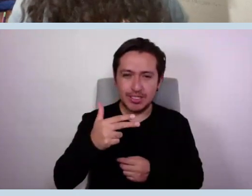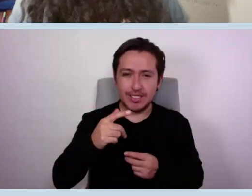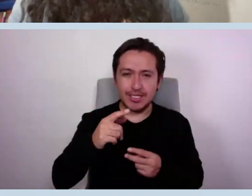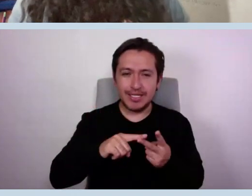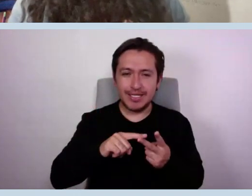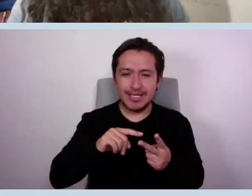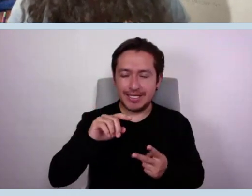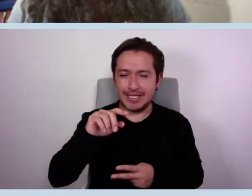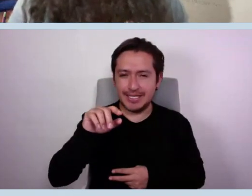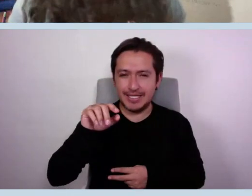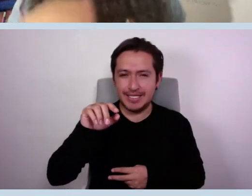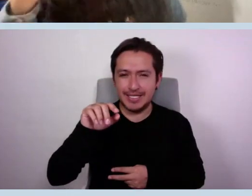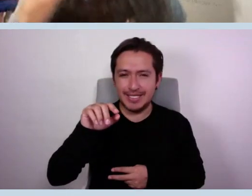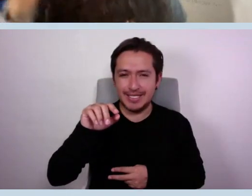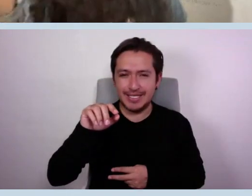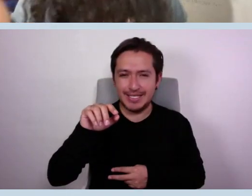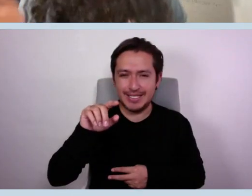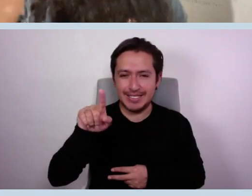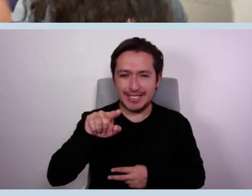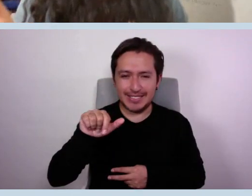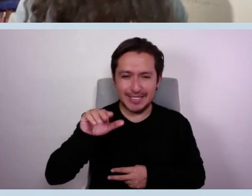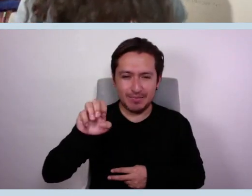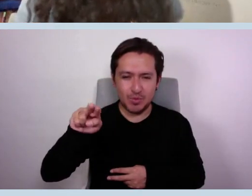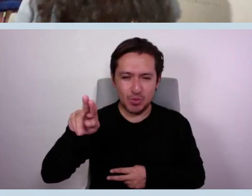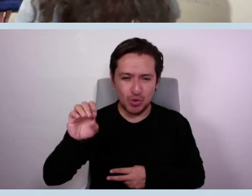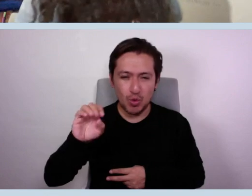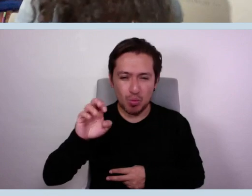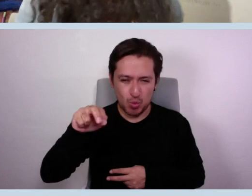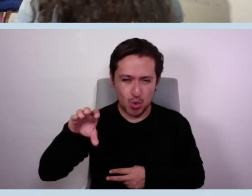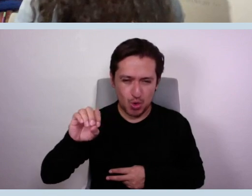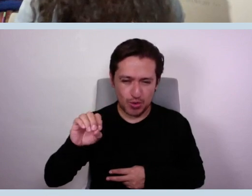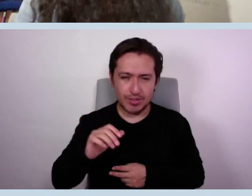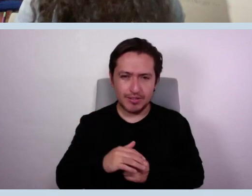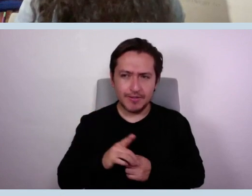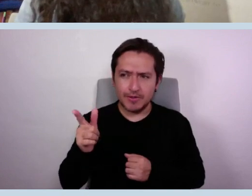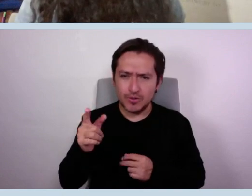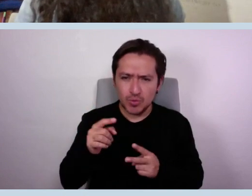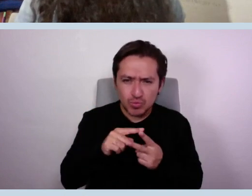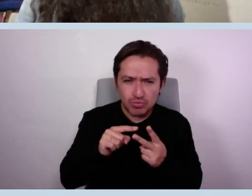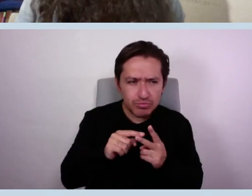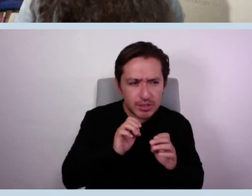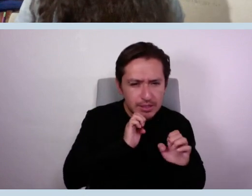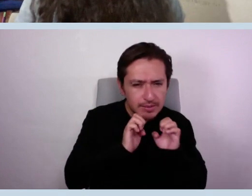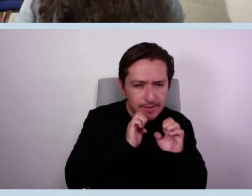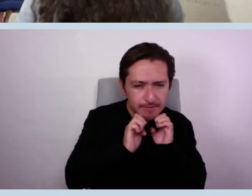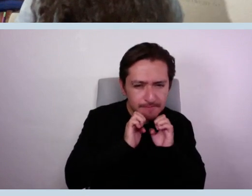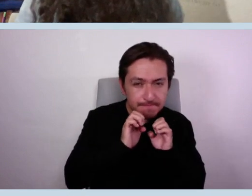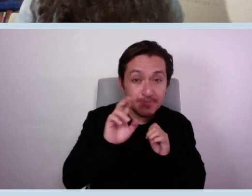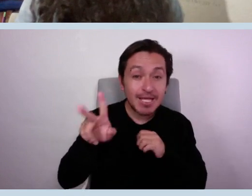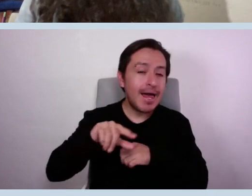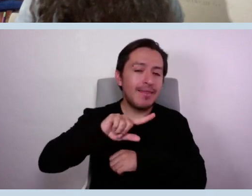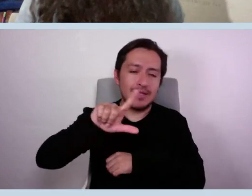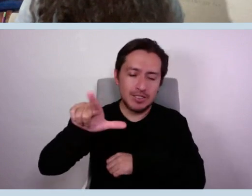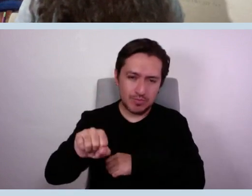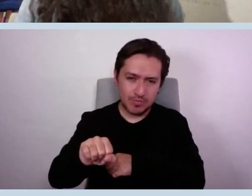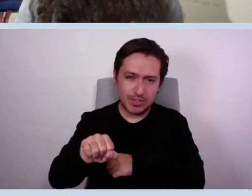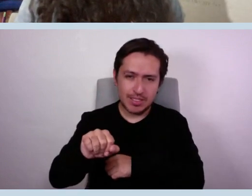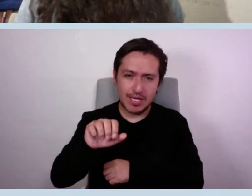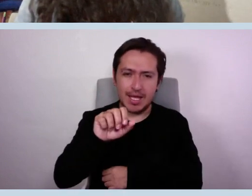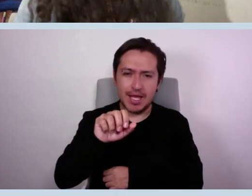león y el primer apuntes ya con nombre apuntes entrevista estamos bueno Simón Franco y